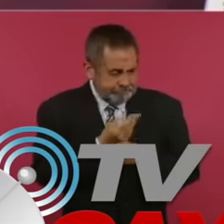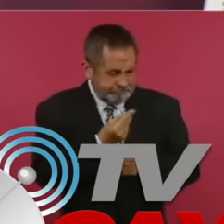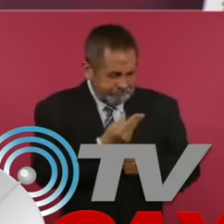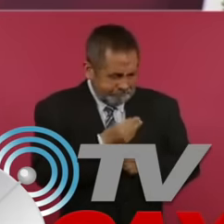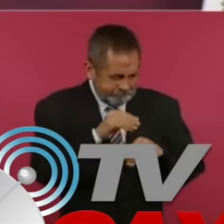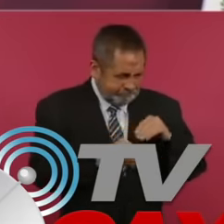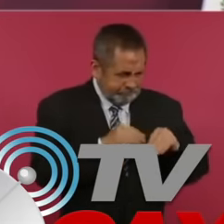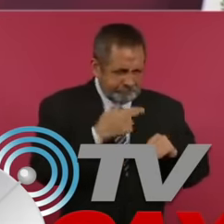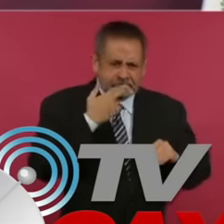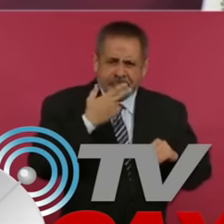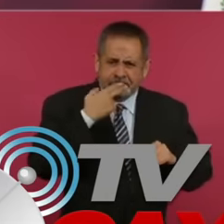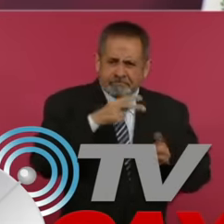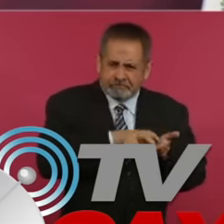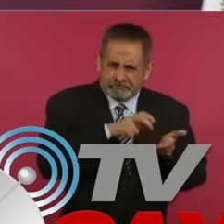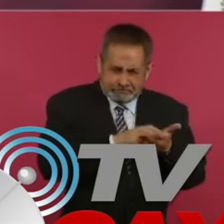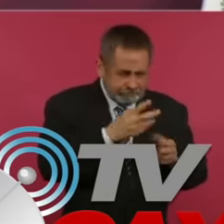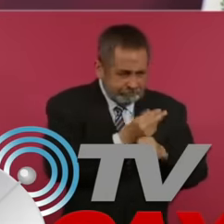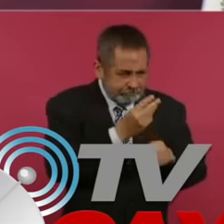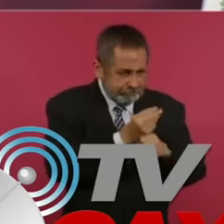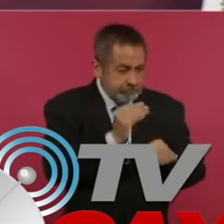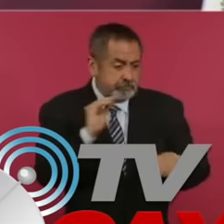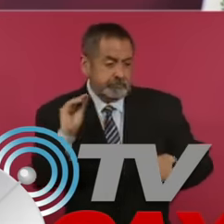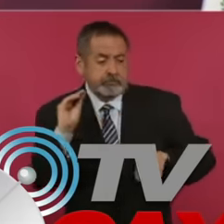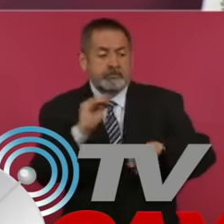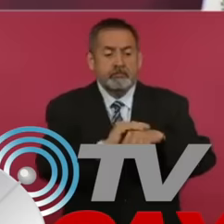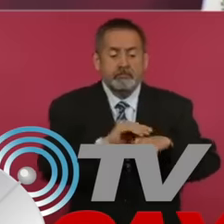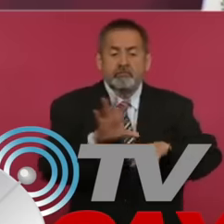y se pueden electrificar